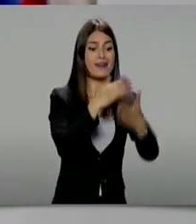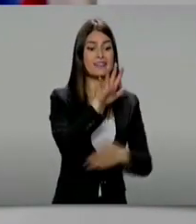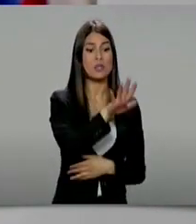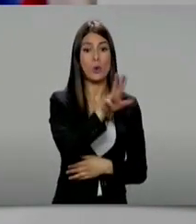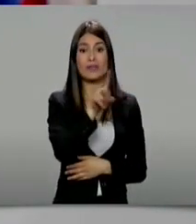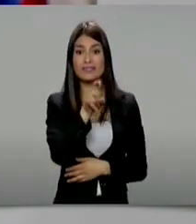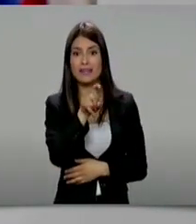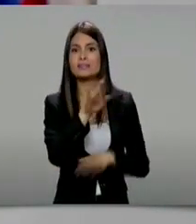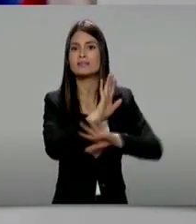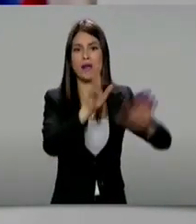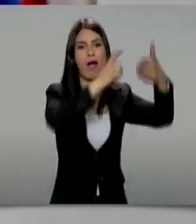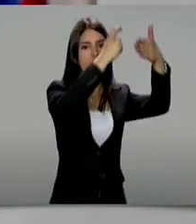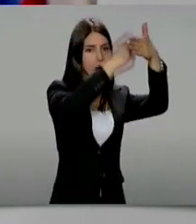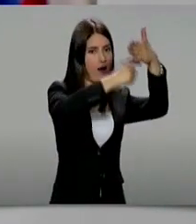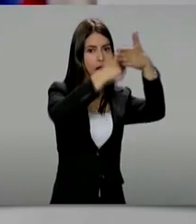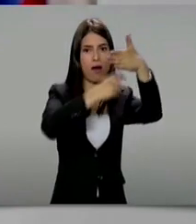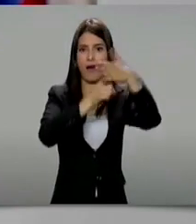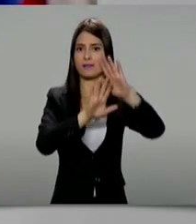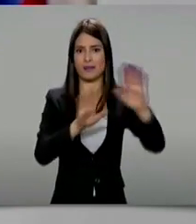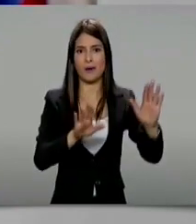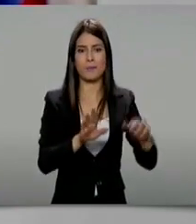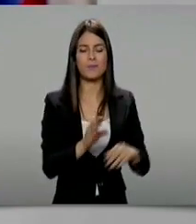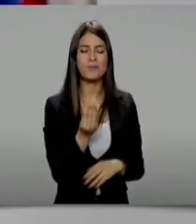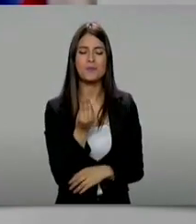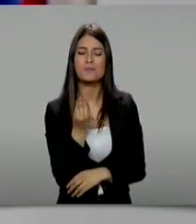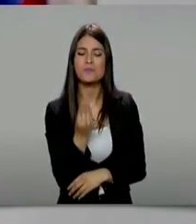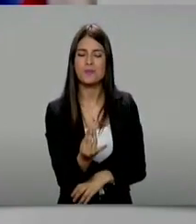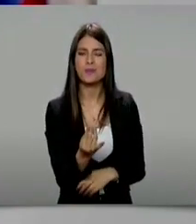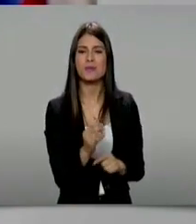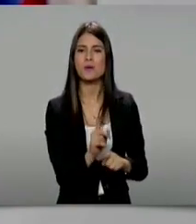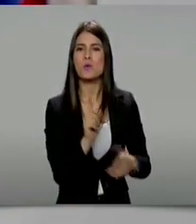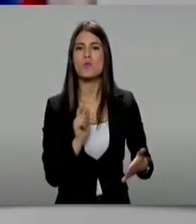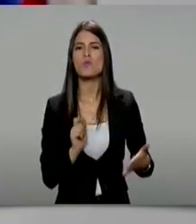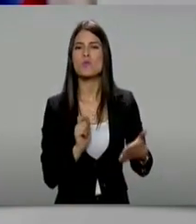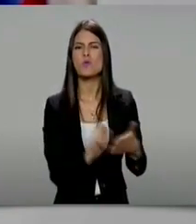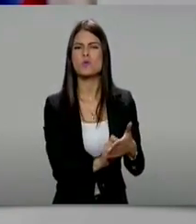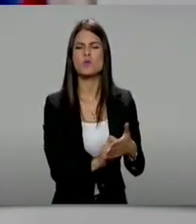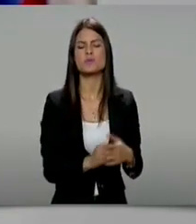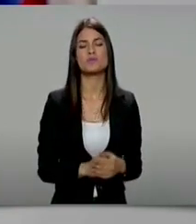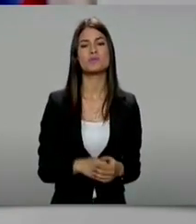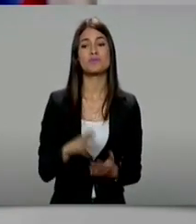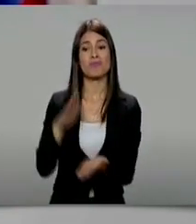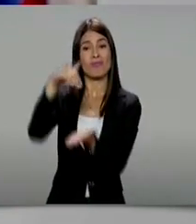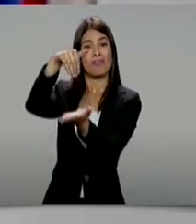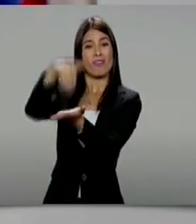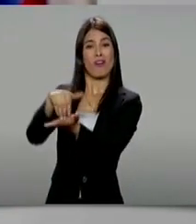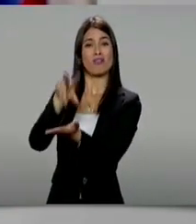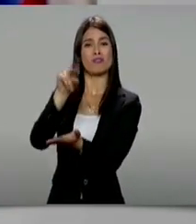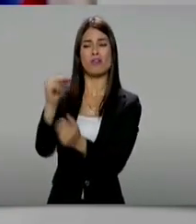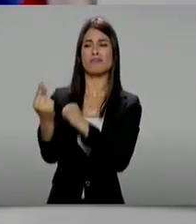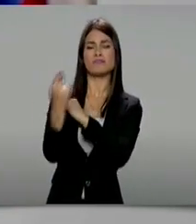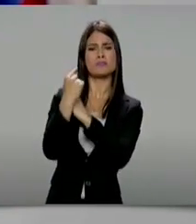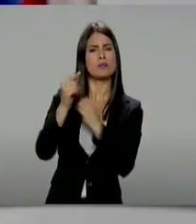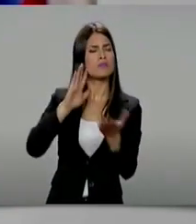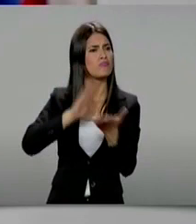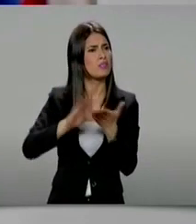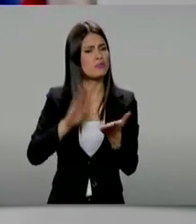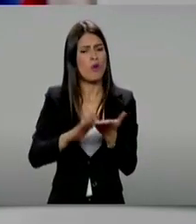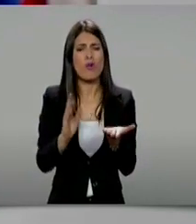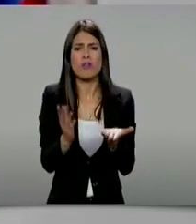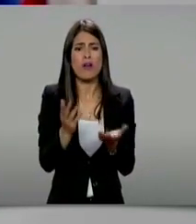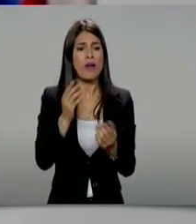mejoras un punto que reclamaban muchos de los del no era que los jefes guerrilleros no pudieran ser